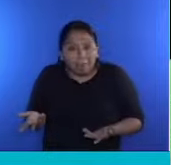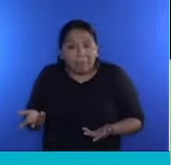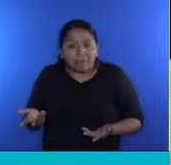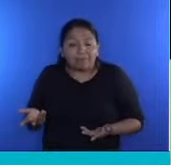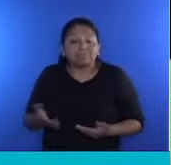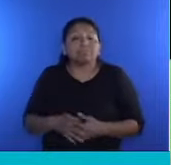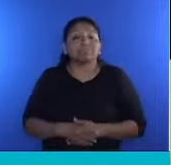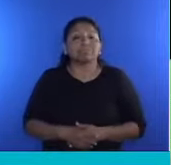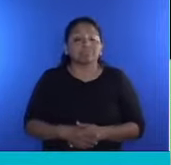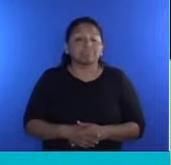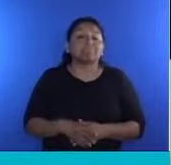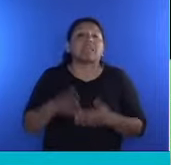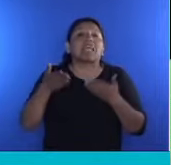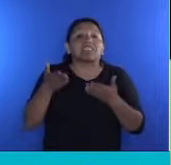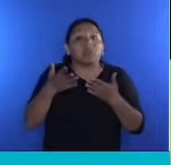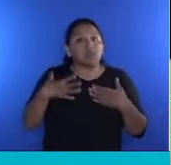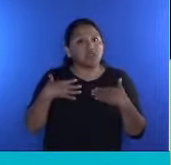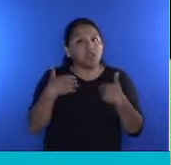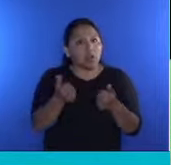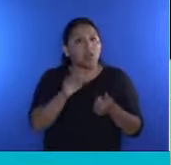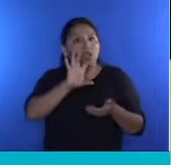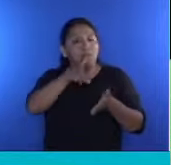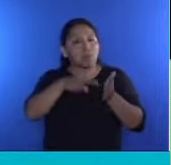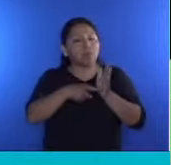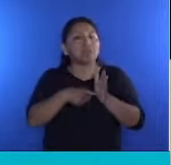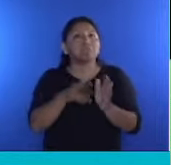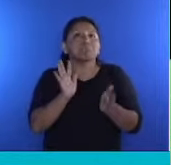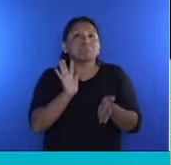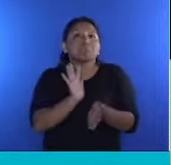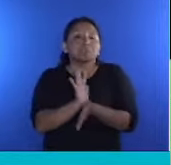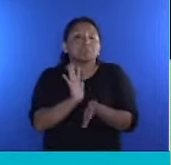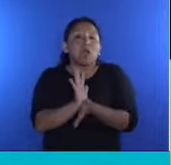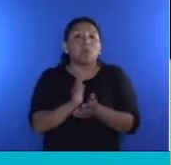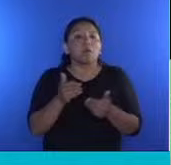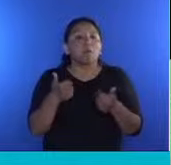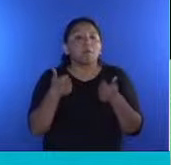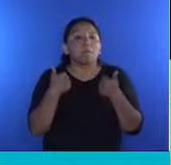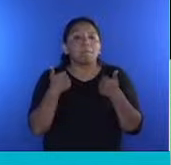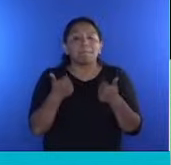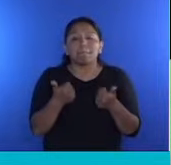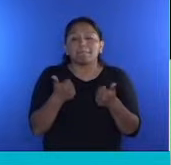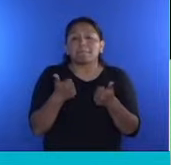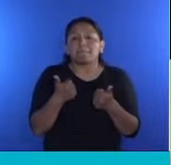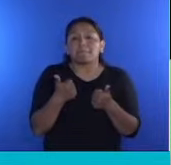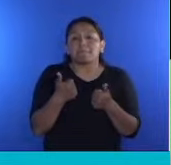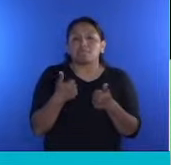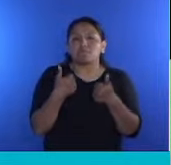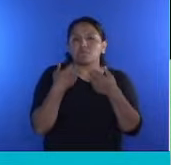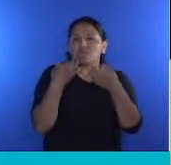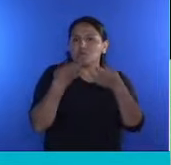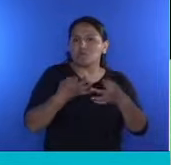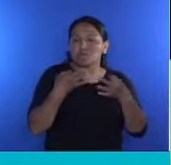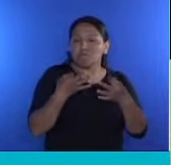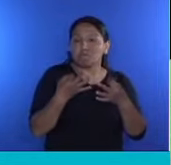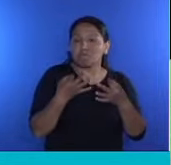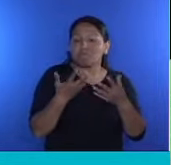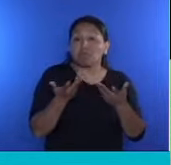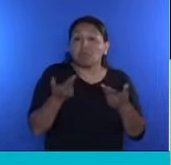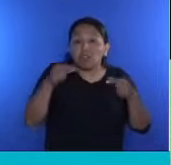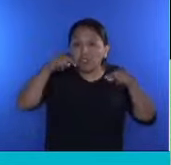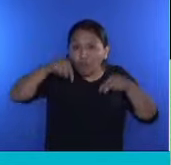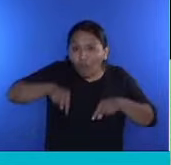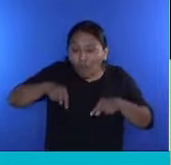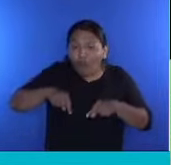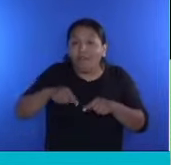El servicio de salud de la provincia de Buenos Aires parece ser que fuese un ejemplo. Por eso hoy le presta